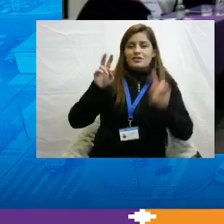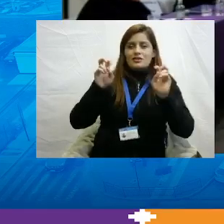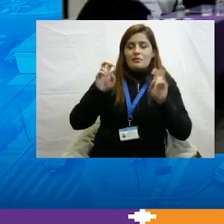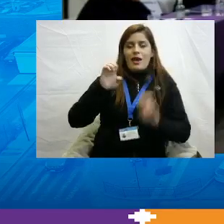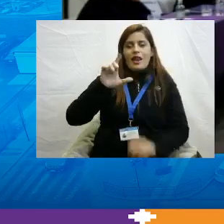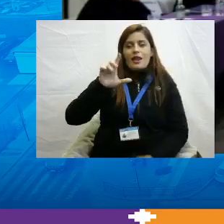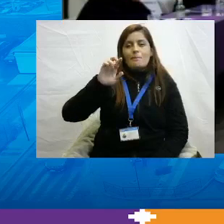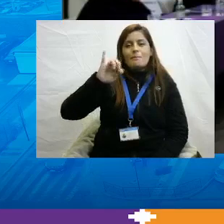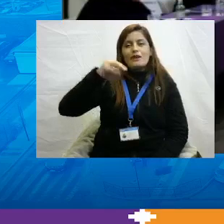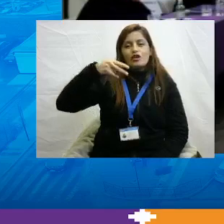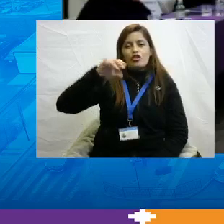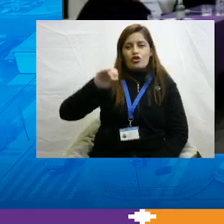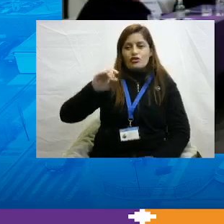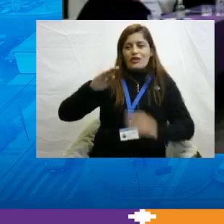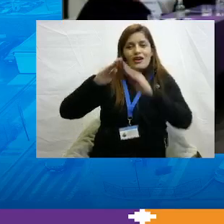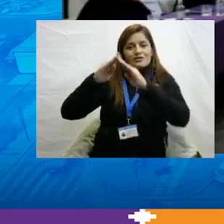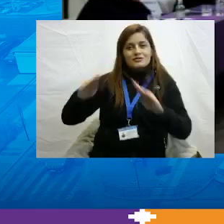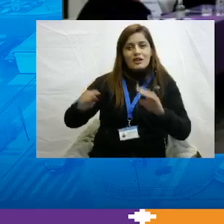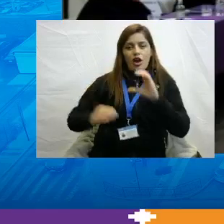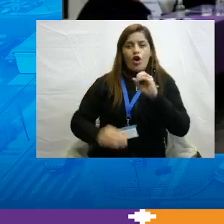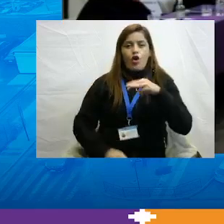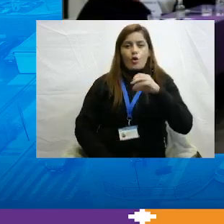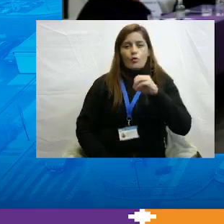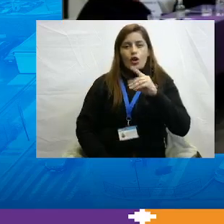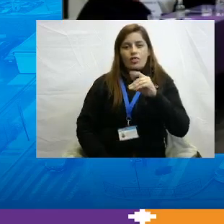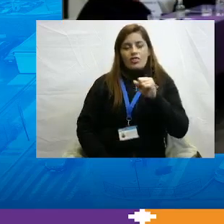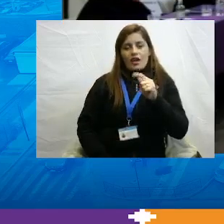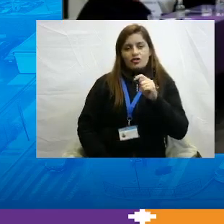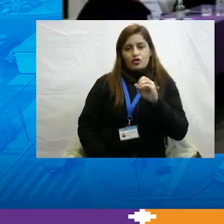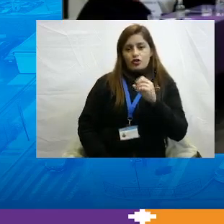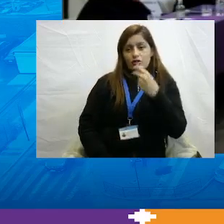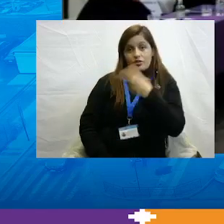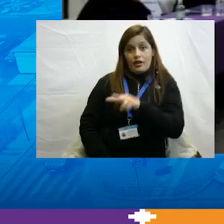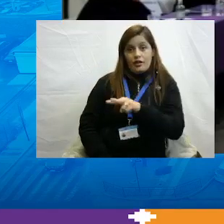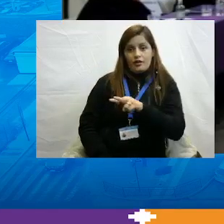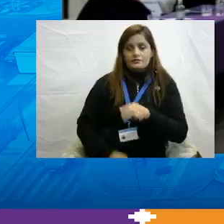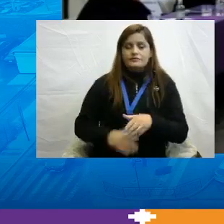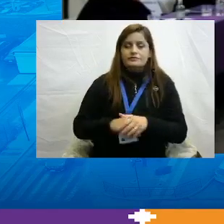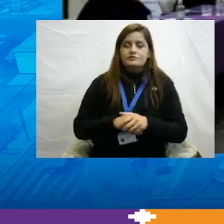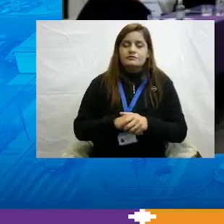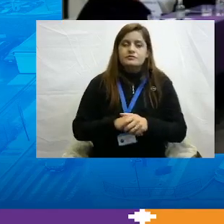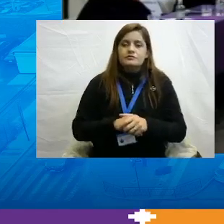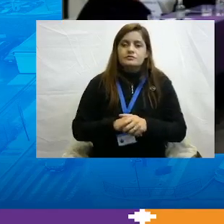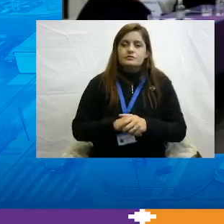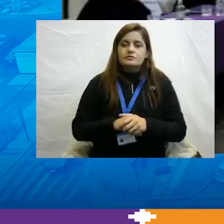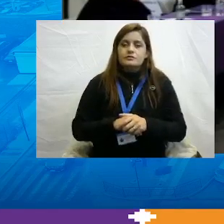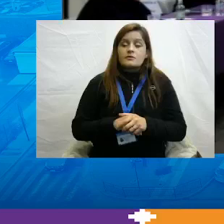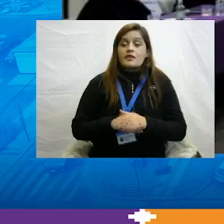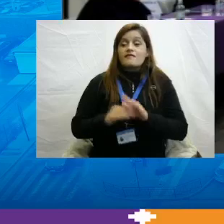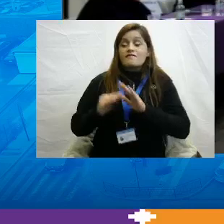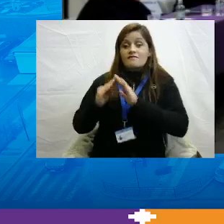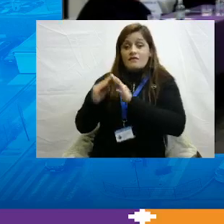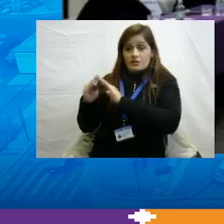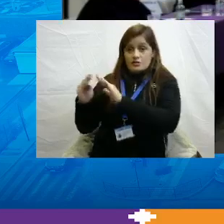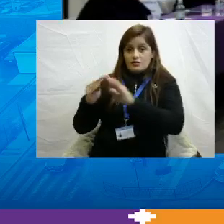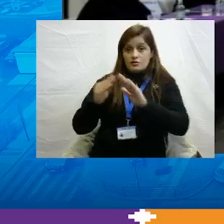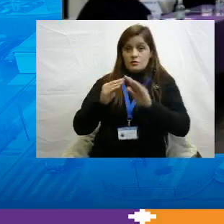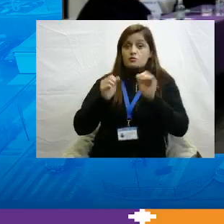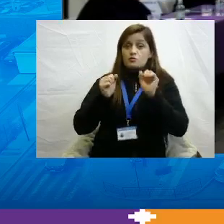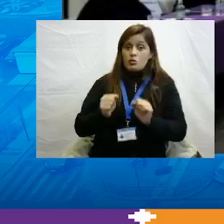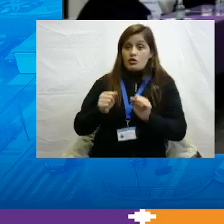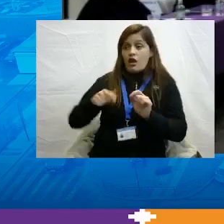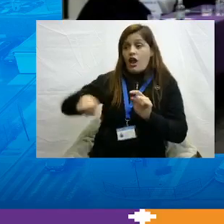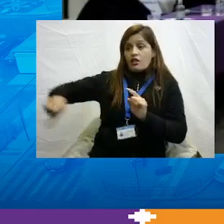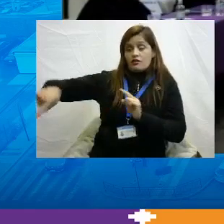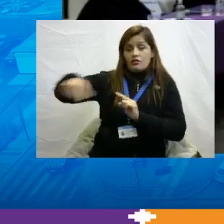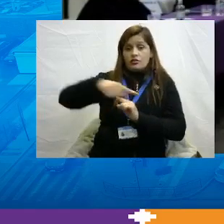procesos y la destinación de este inmueble para que los vecinos que se encuentran alrededor, hay